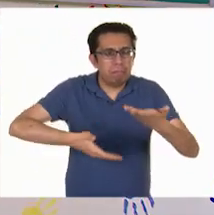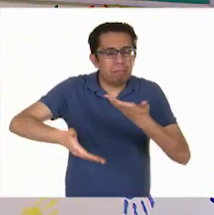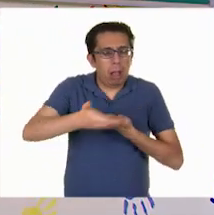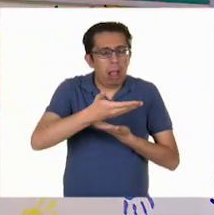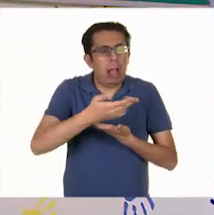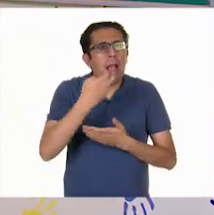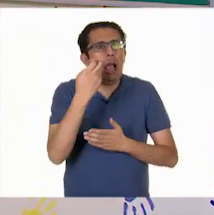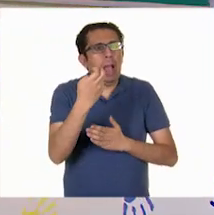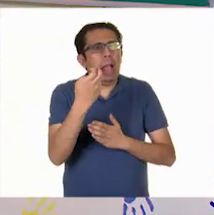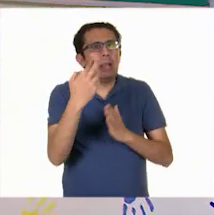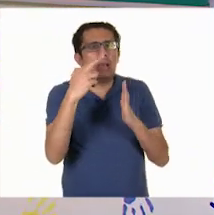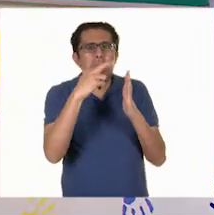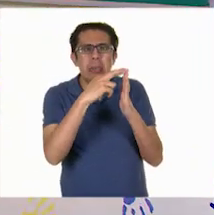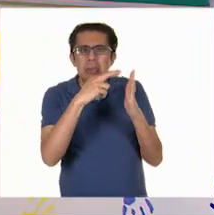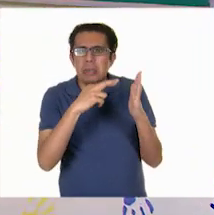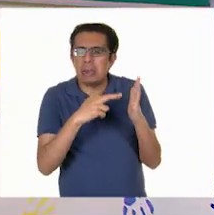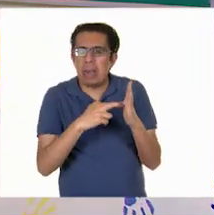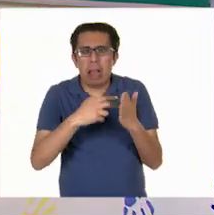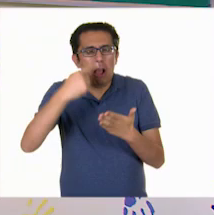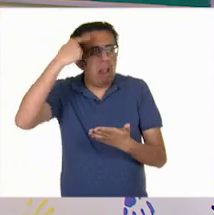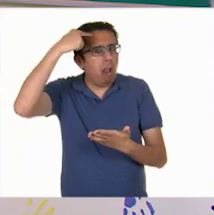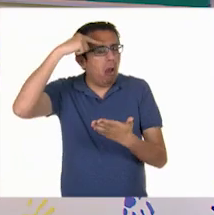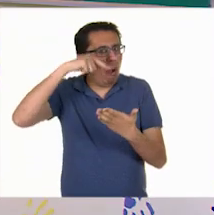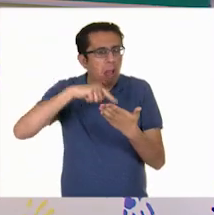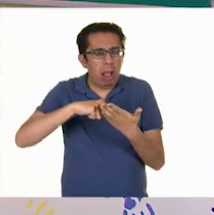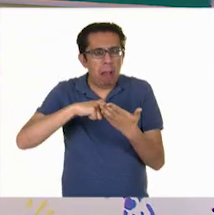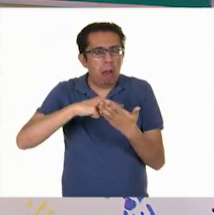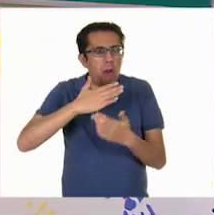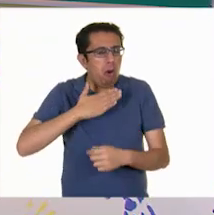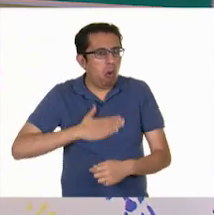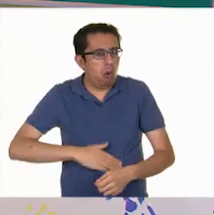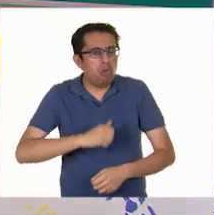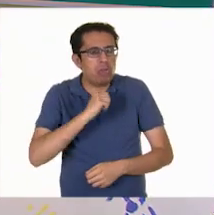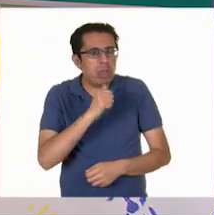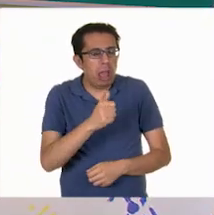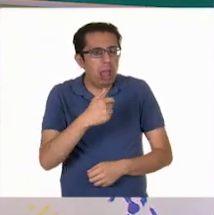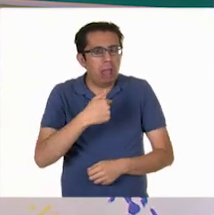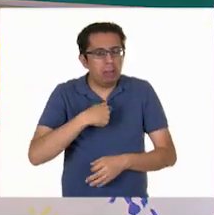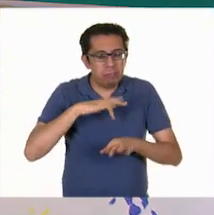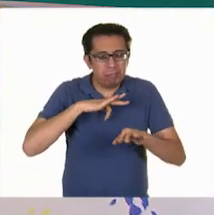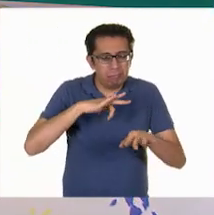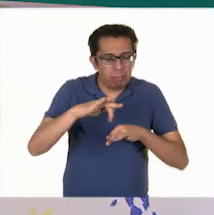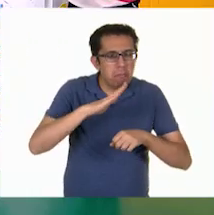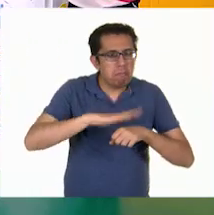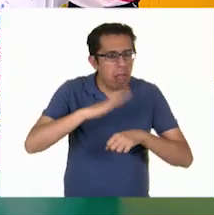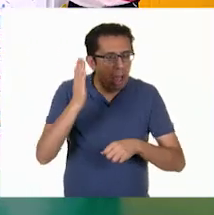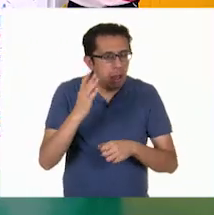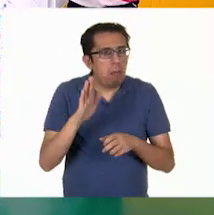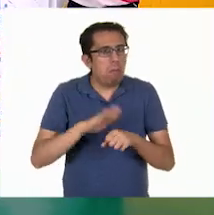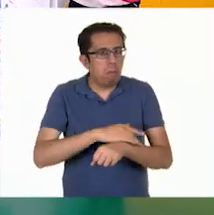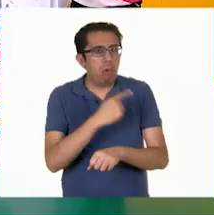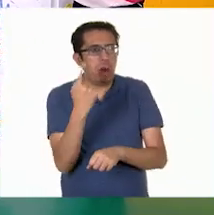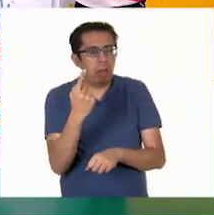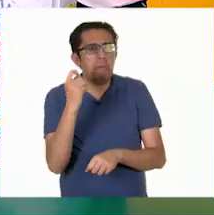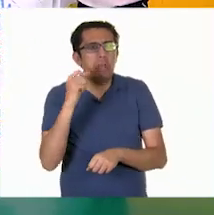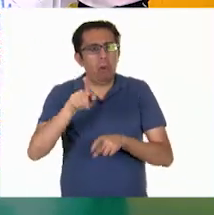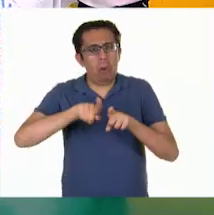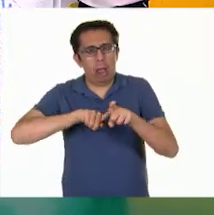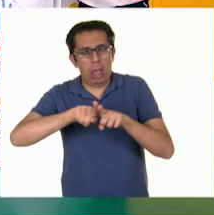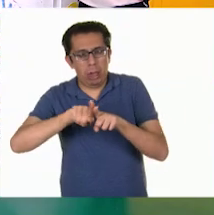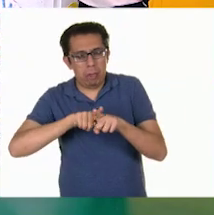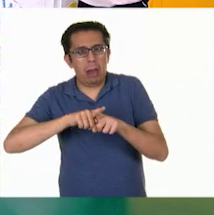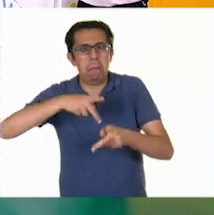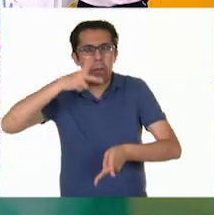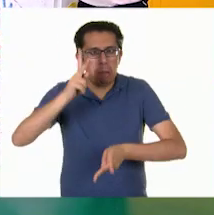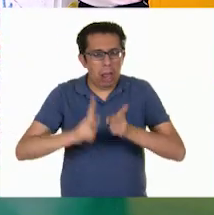por qué les parece que no están repartiéndose las tareas o las labores con justicia. También hablar entre hermanos,